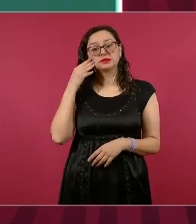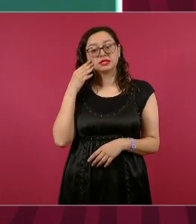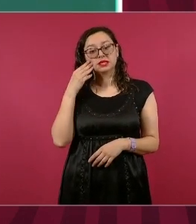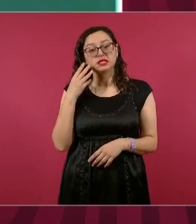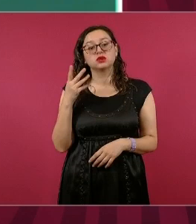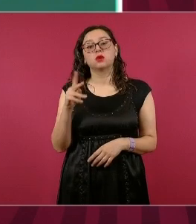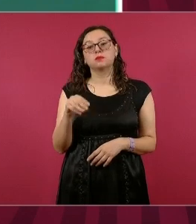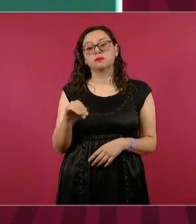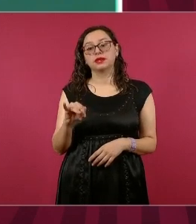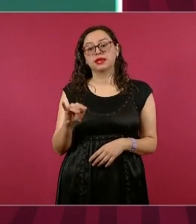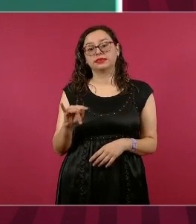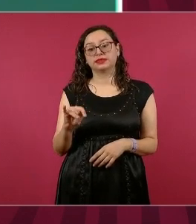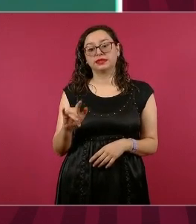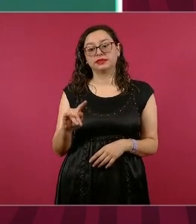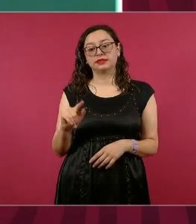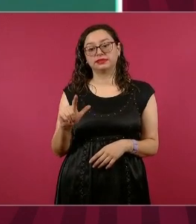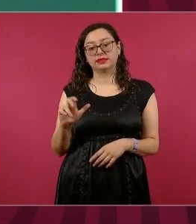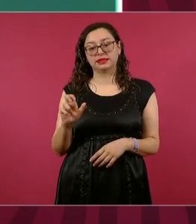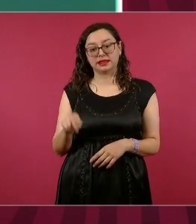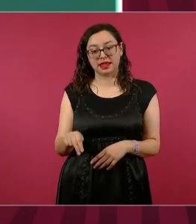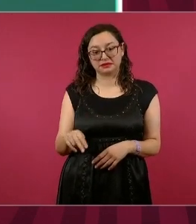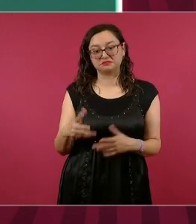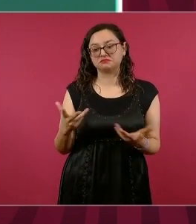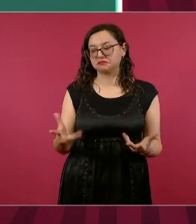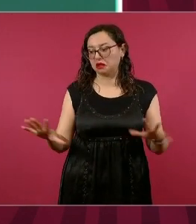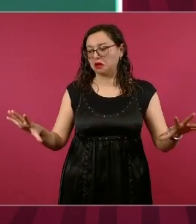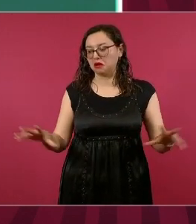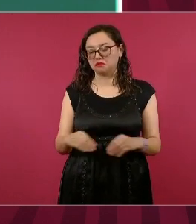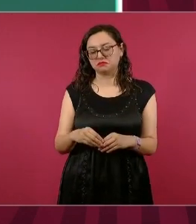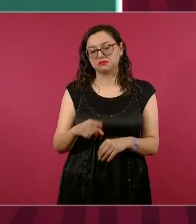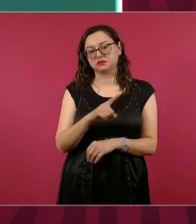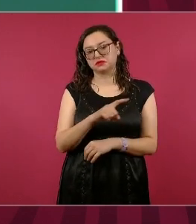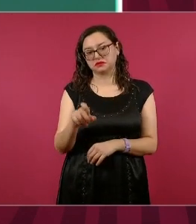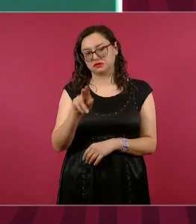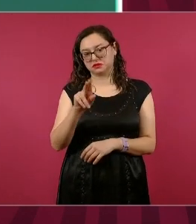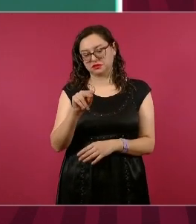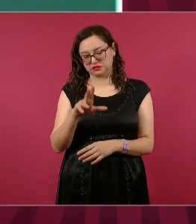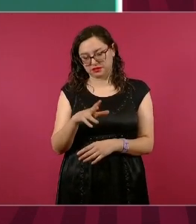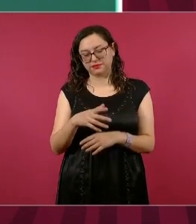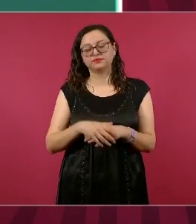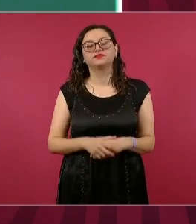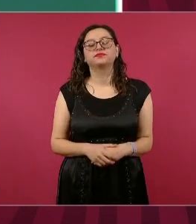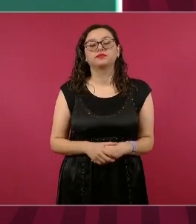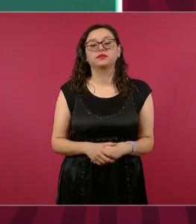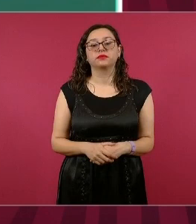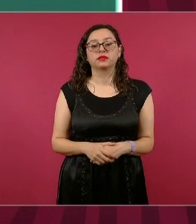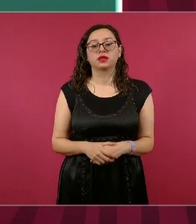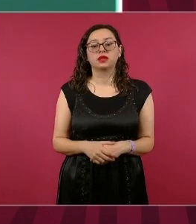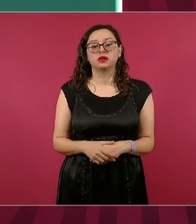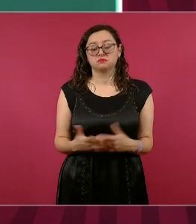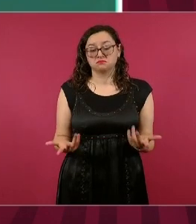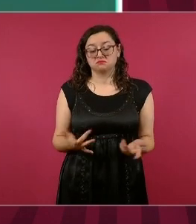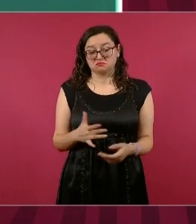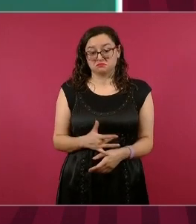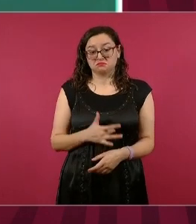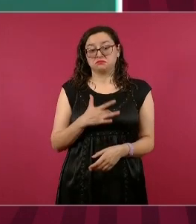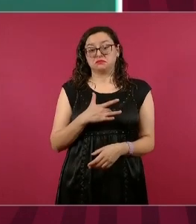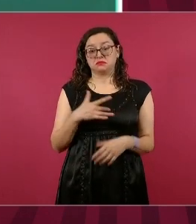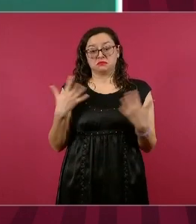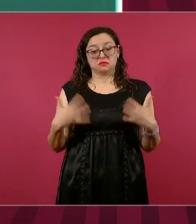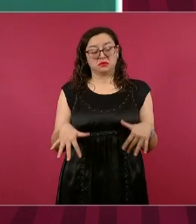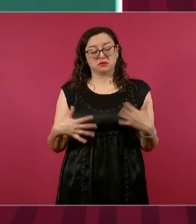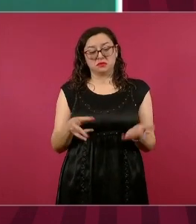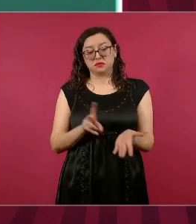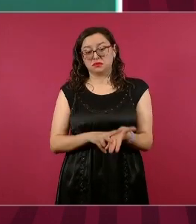cubrir el 100% de los comités en los 10 municipios que tiene nuestro estado. Algo que me parece muy, muy valioso de este programa